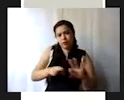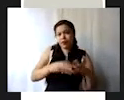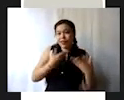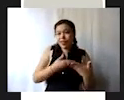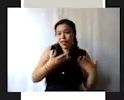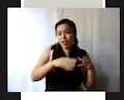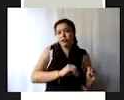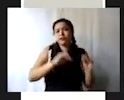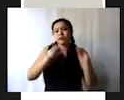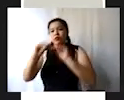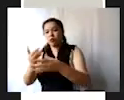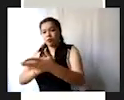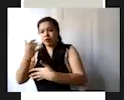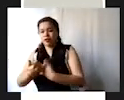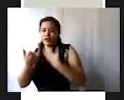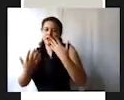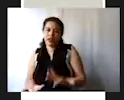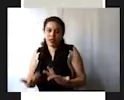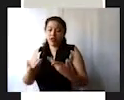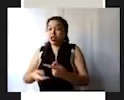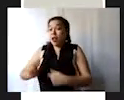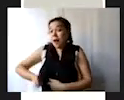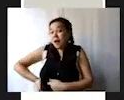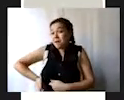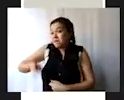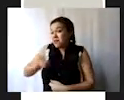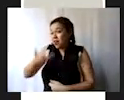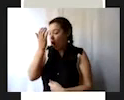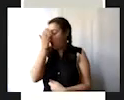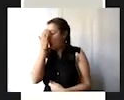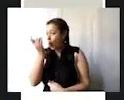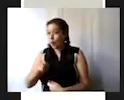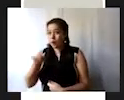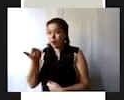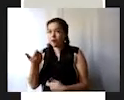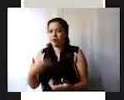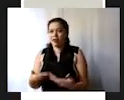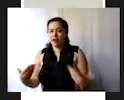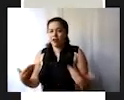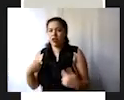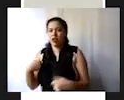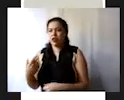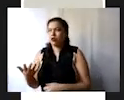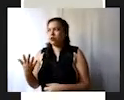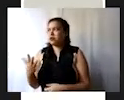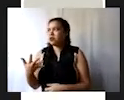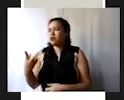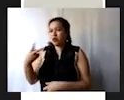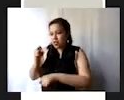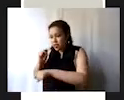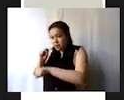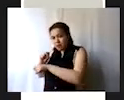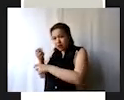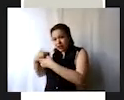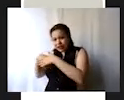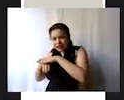área de proyectos. Entonces, para mí es el primer acercamiento y justo entré hace 2 semanas a lo que